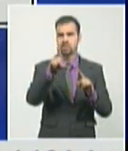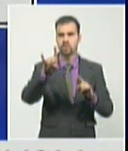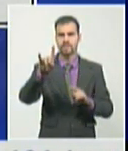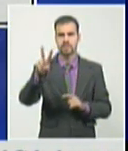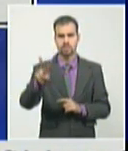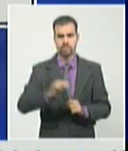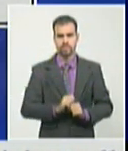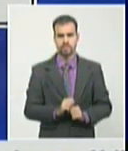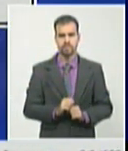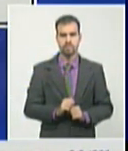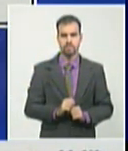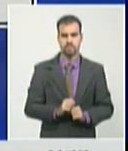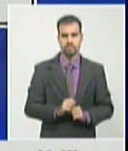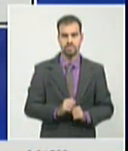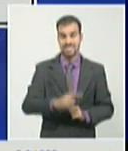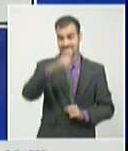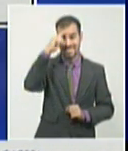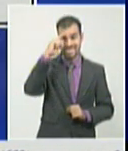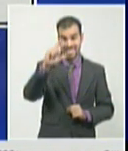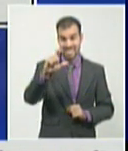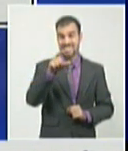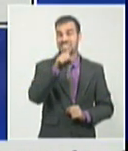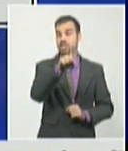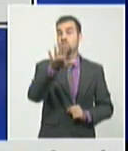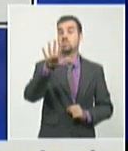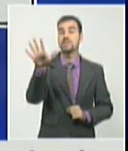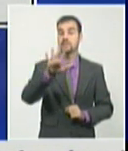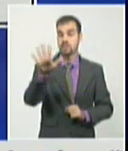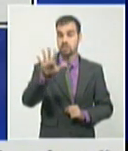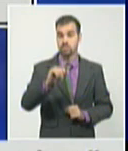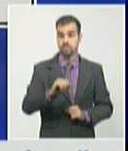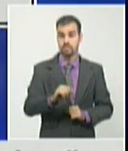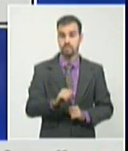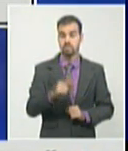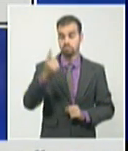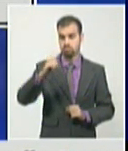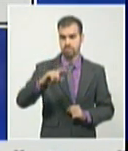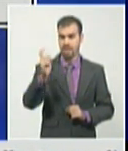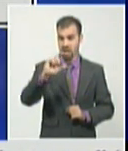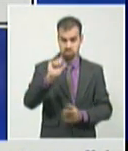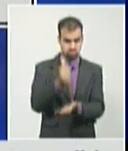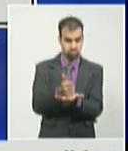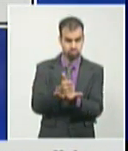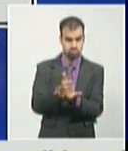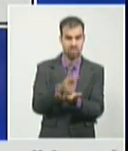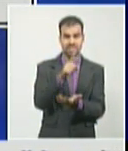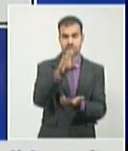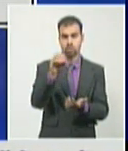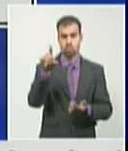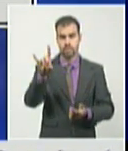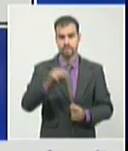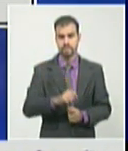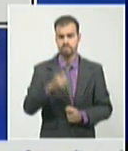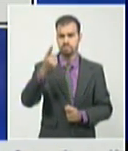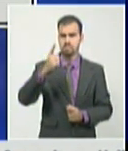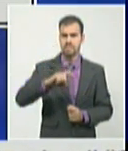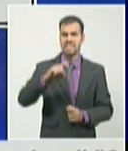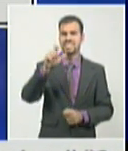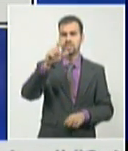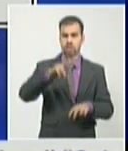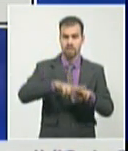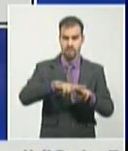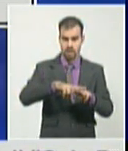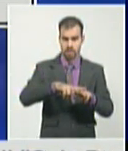santaclara 155 1 609 centro habana 88 y hay